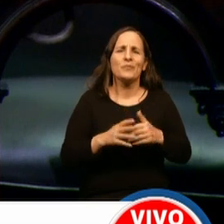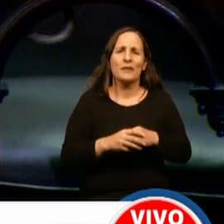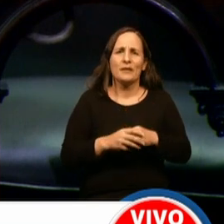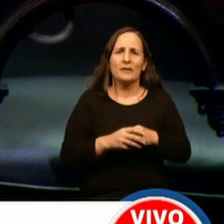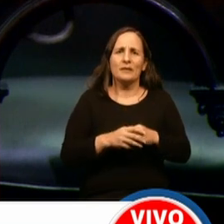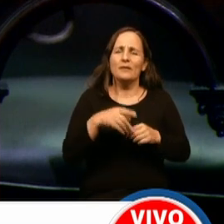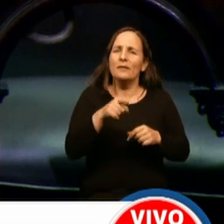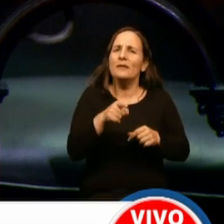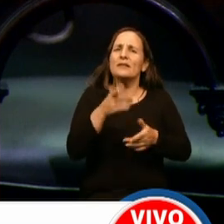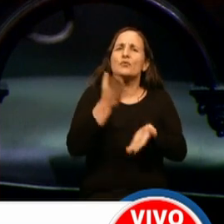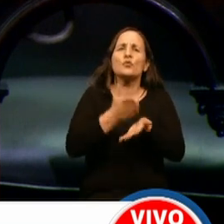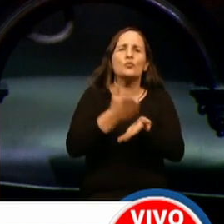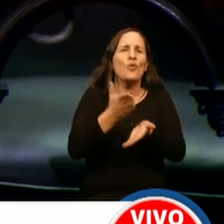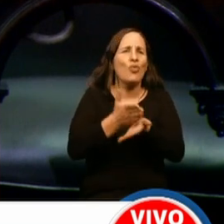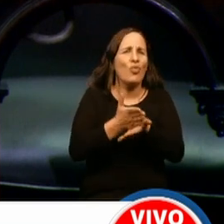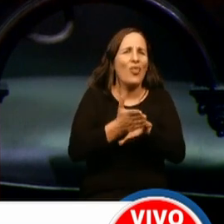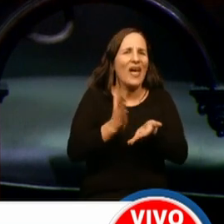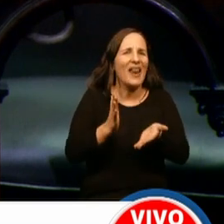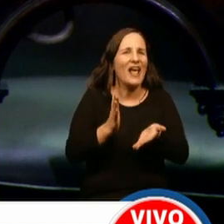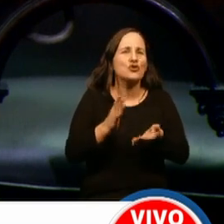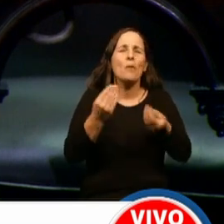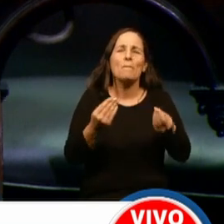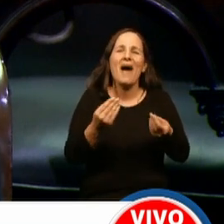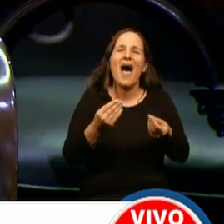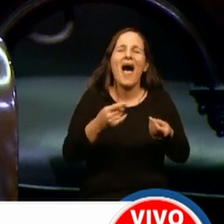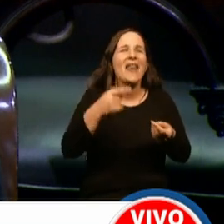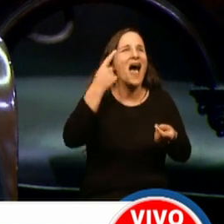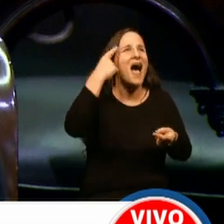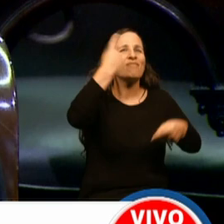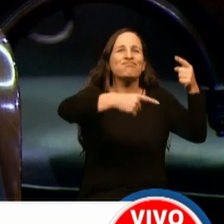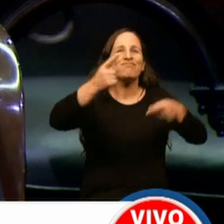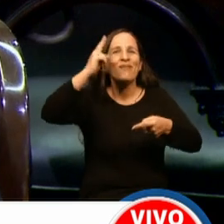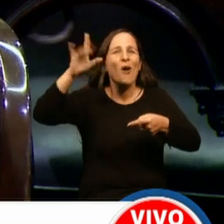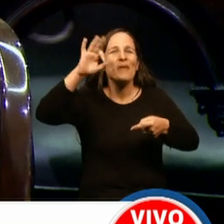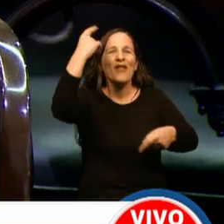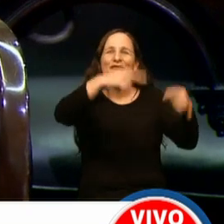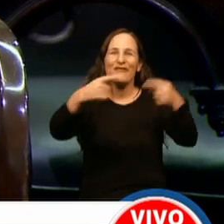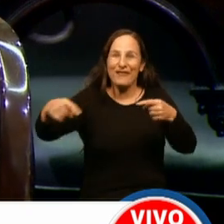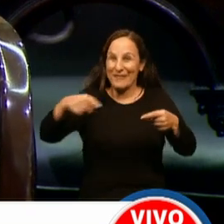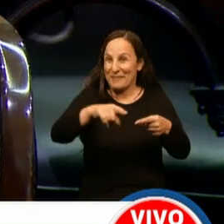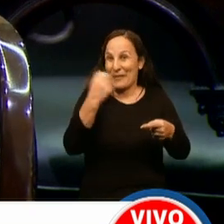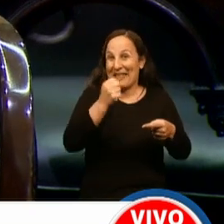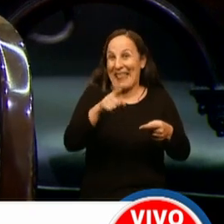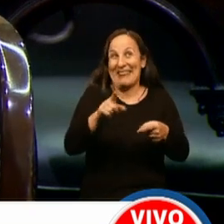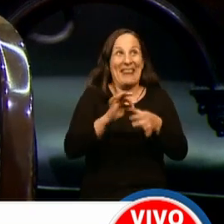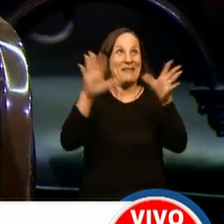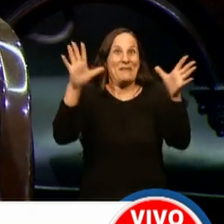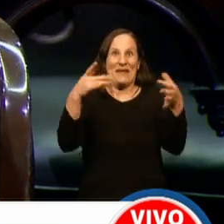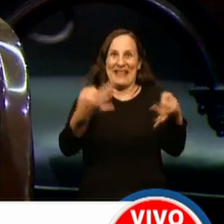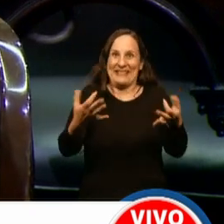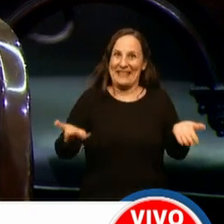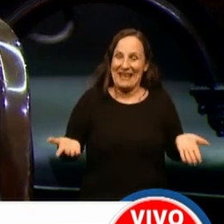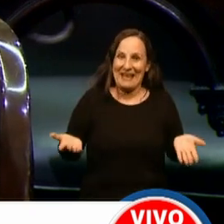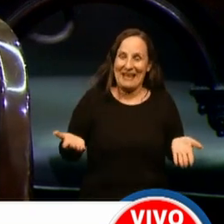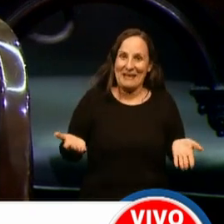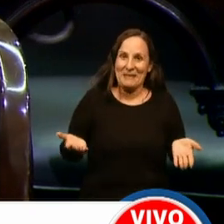a ese derecho a garantizar la pluralidad de voces que es lo que hace rico a una democracia todo lo contrario a lo